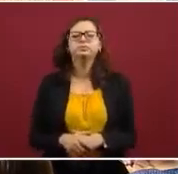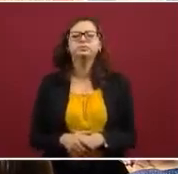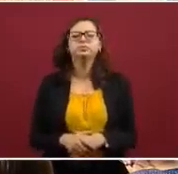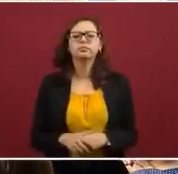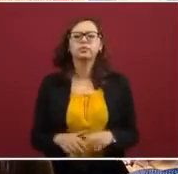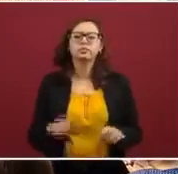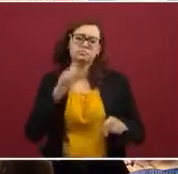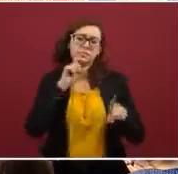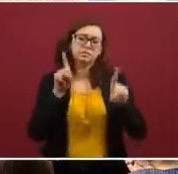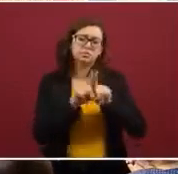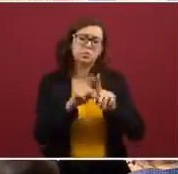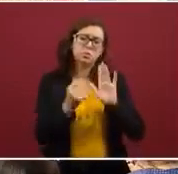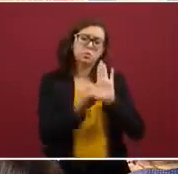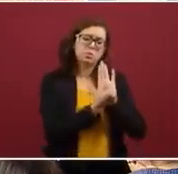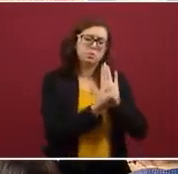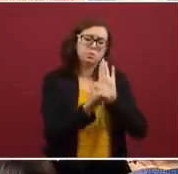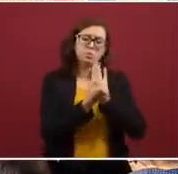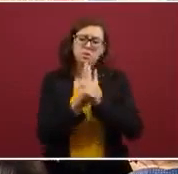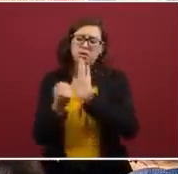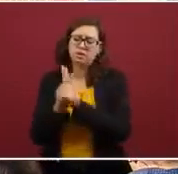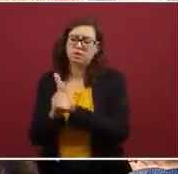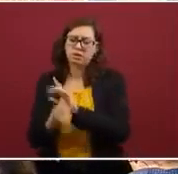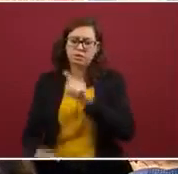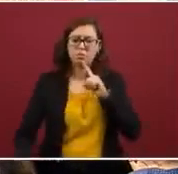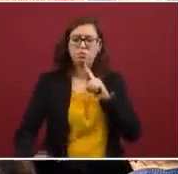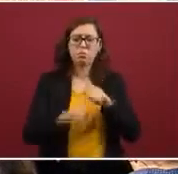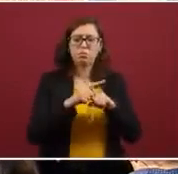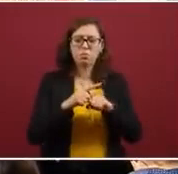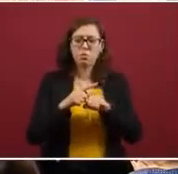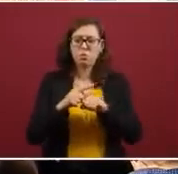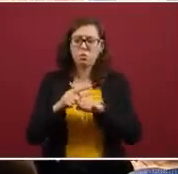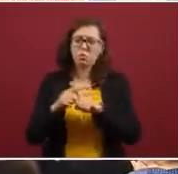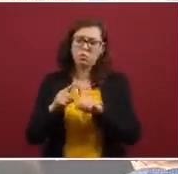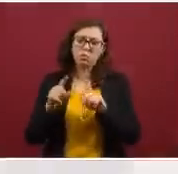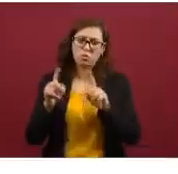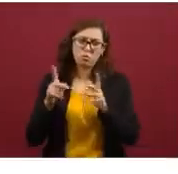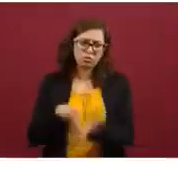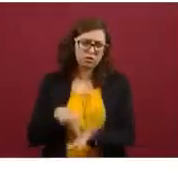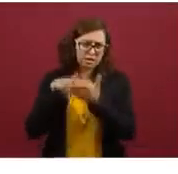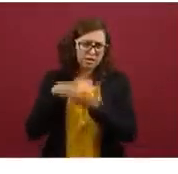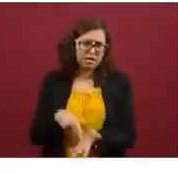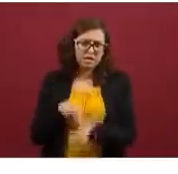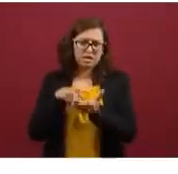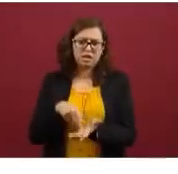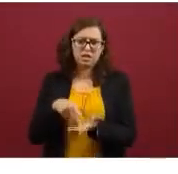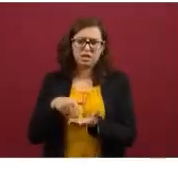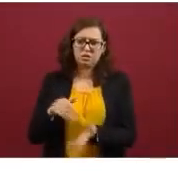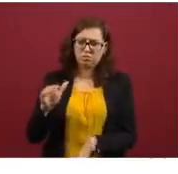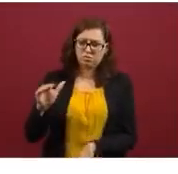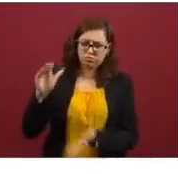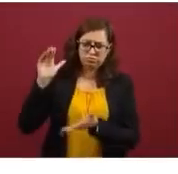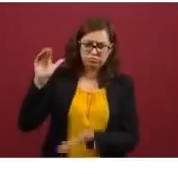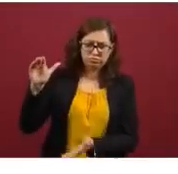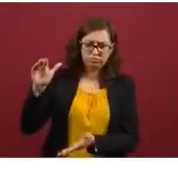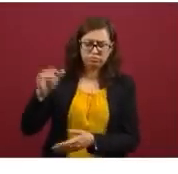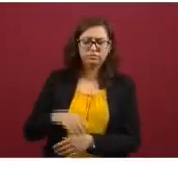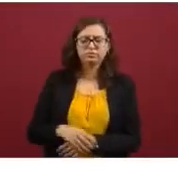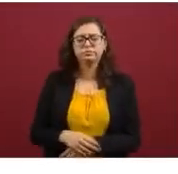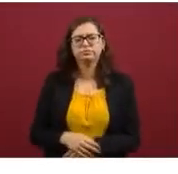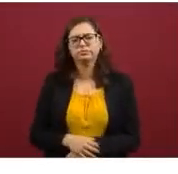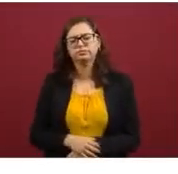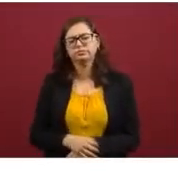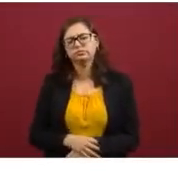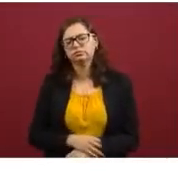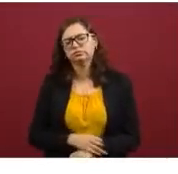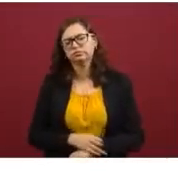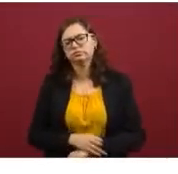marcas, primeramente por cilindros, que es la venta por peso, por kilos. Los que dan más